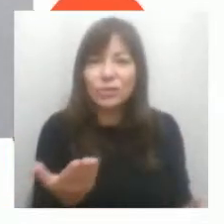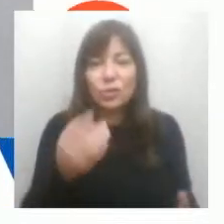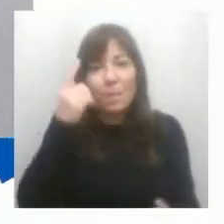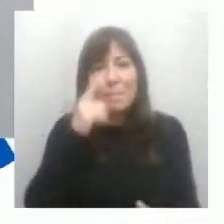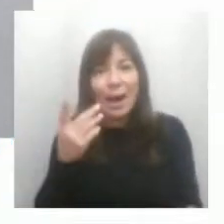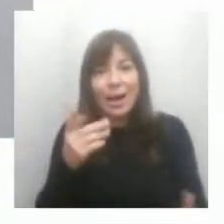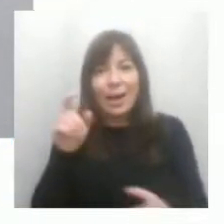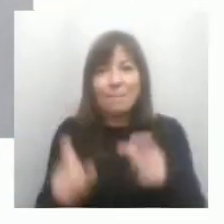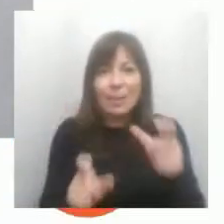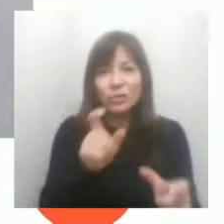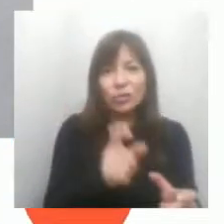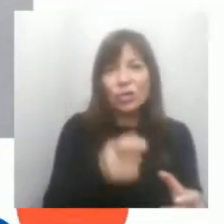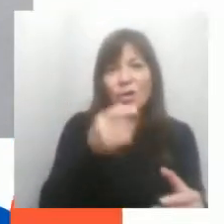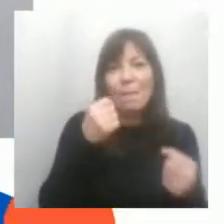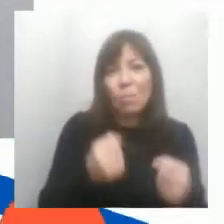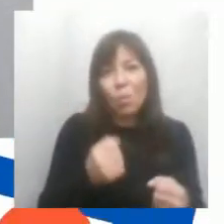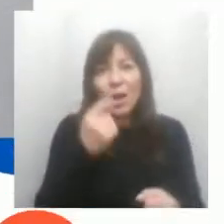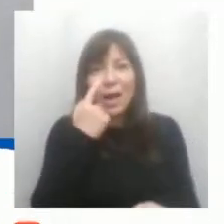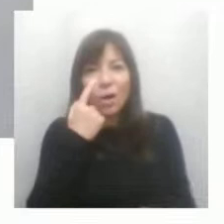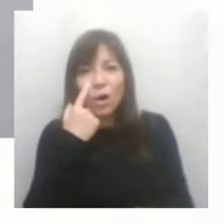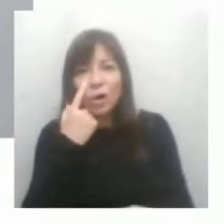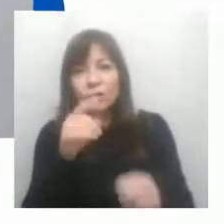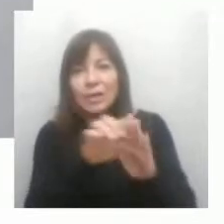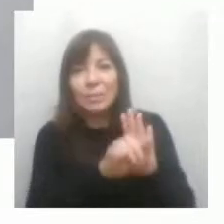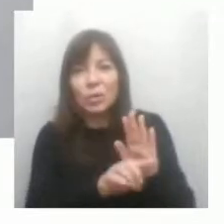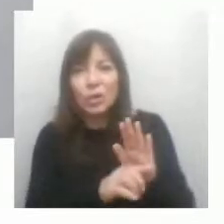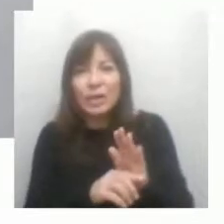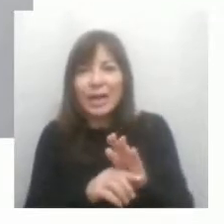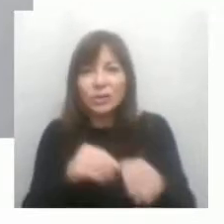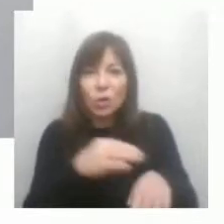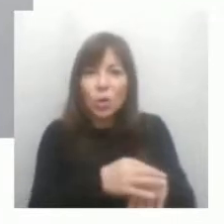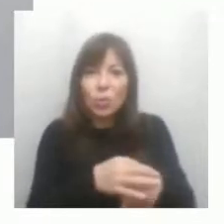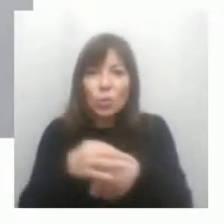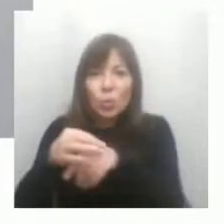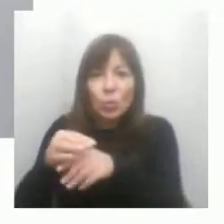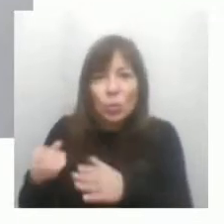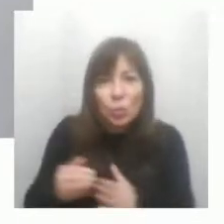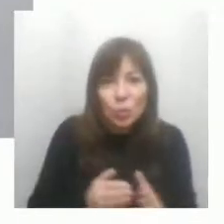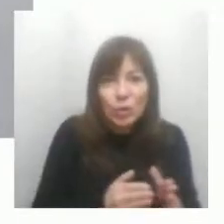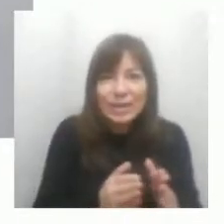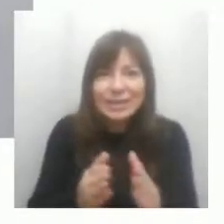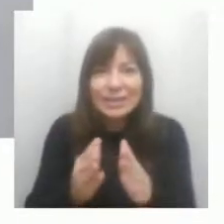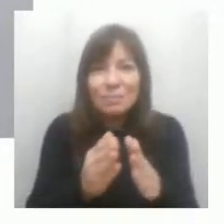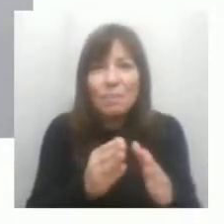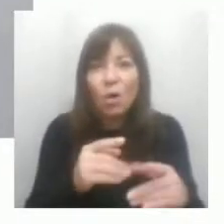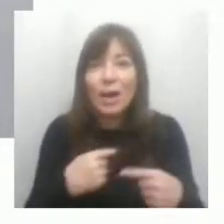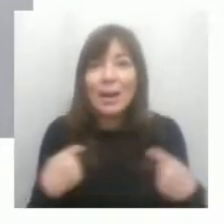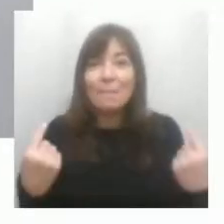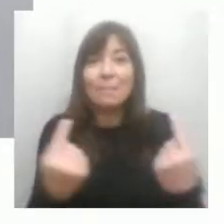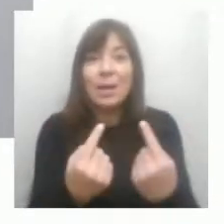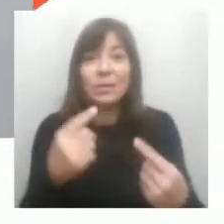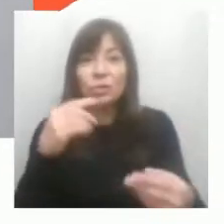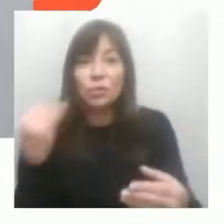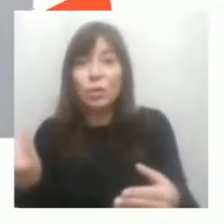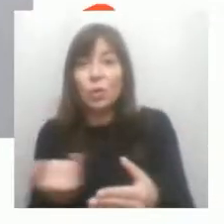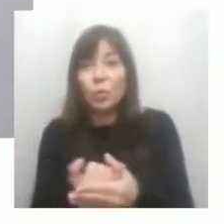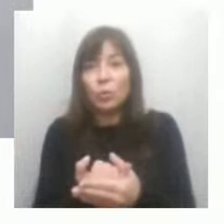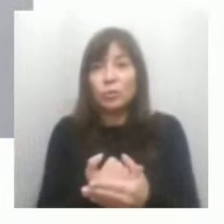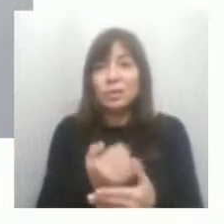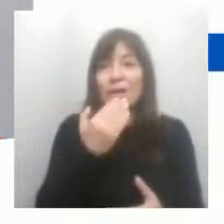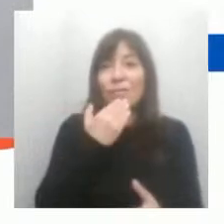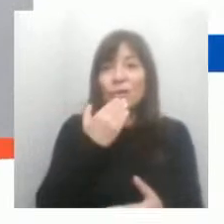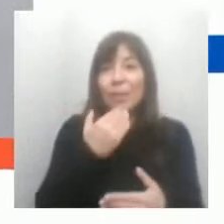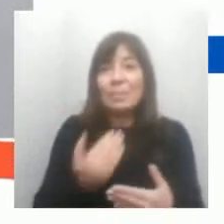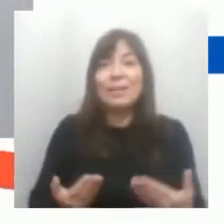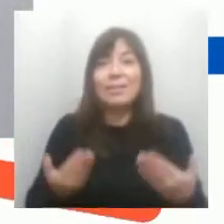puedan conocer nuestros proyectos, puedan recorrer el museo sin mayores problemas. Entonces somos un espacio inclusivo y también entregamos una